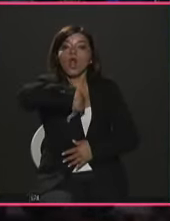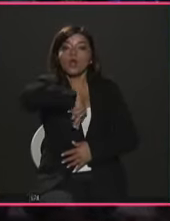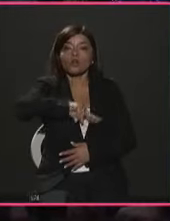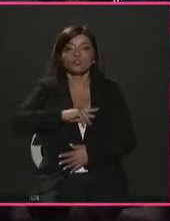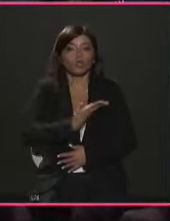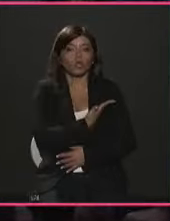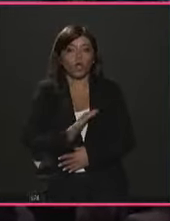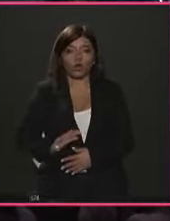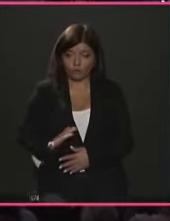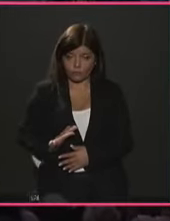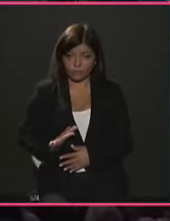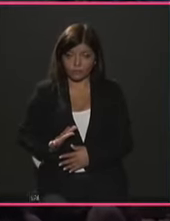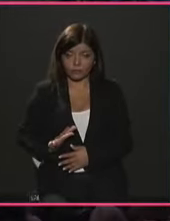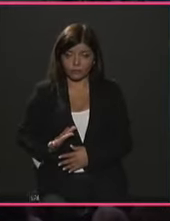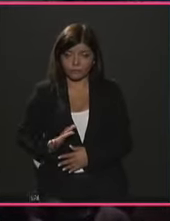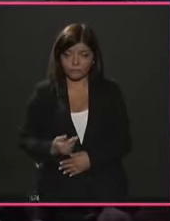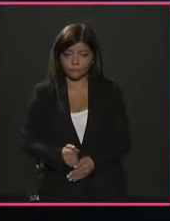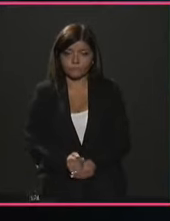como gobierno